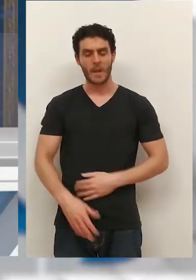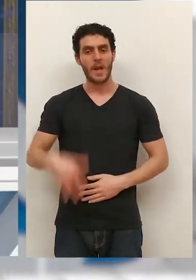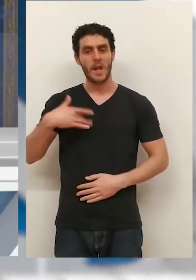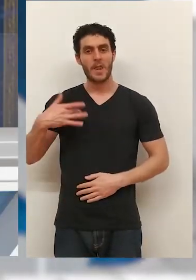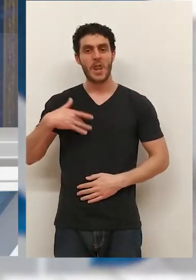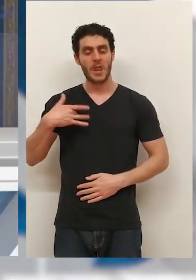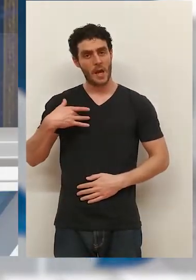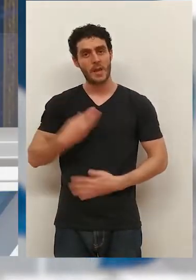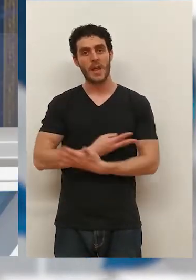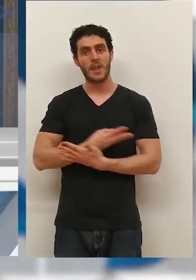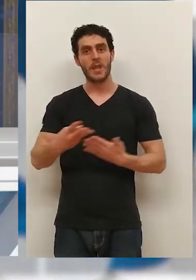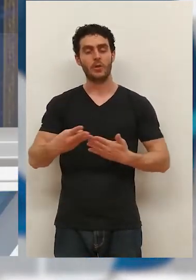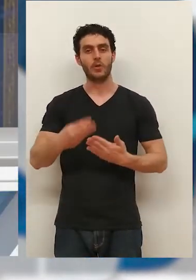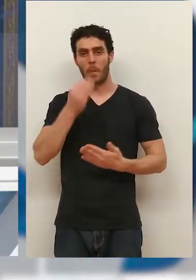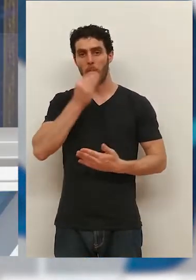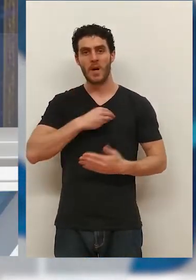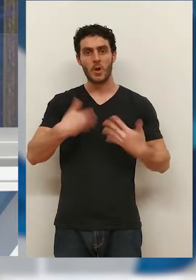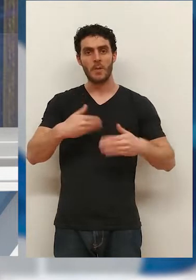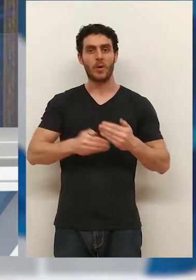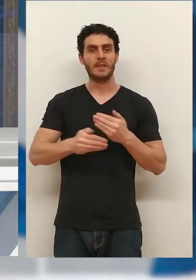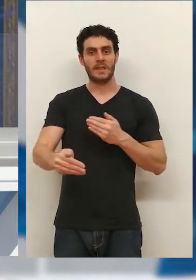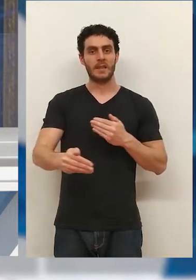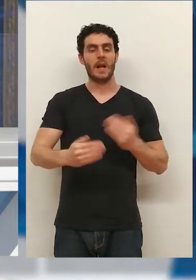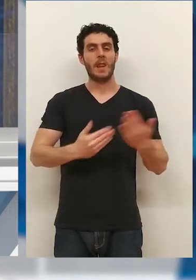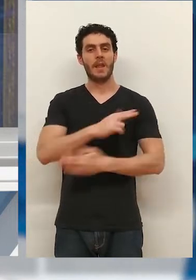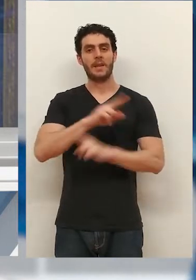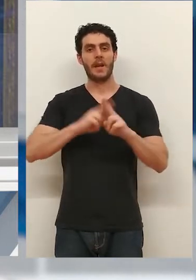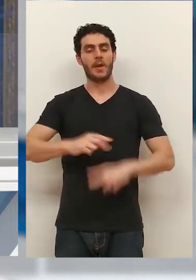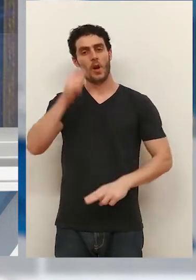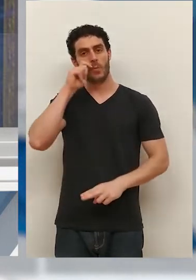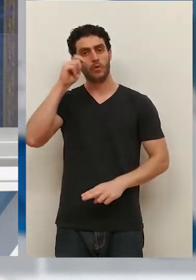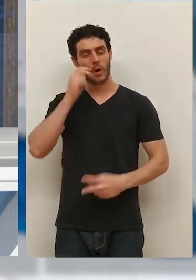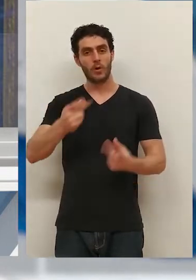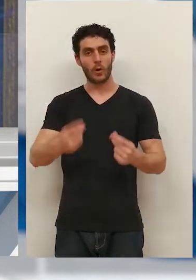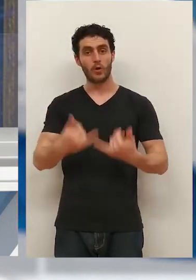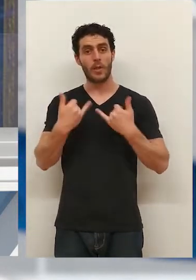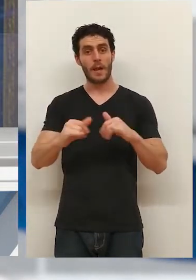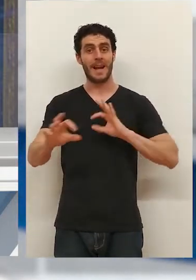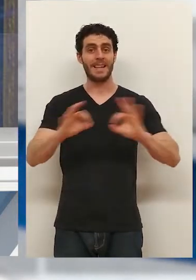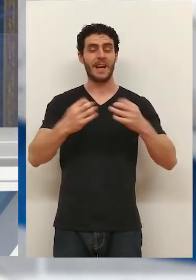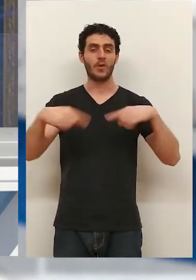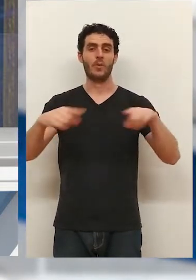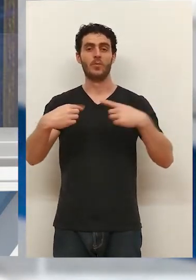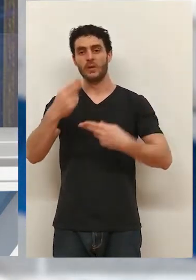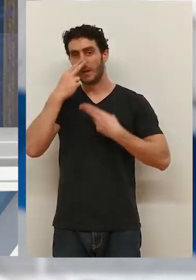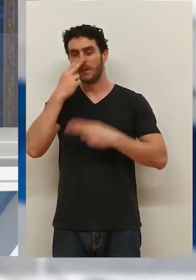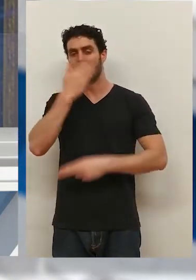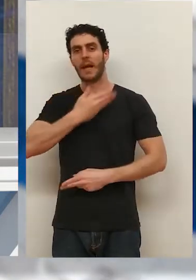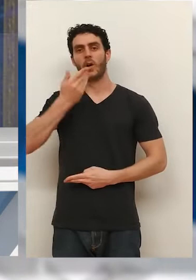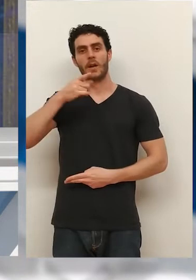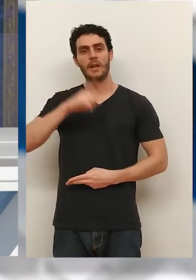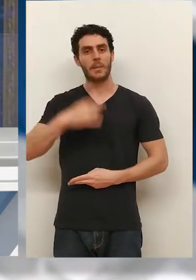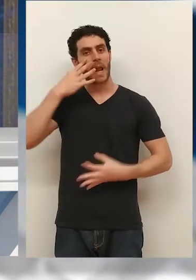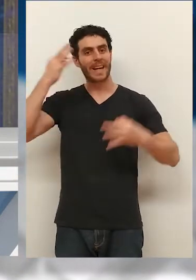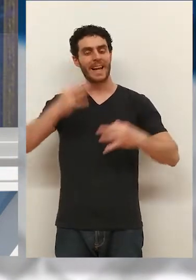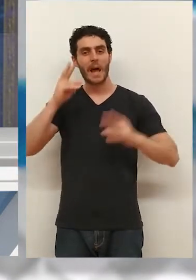El 18 de mayo, este miércoles, es el Día Internacional de los Museos y en Logroño el Museo de La Rioja lo celebrará con teatro, música, visitas escolares